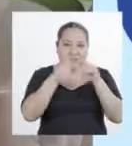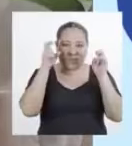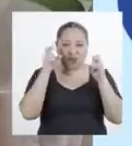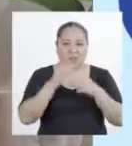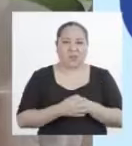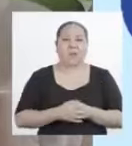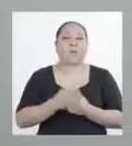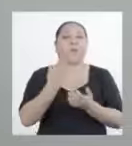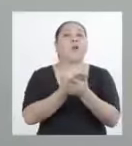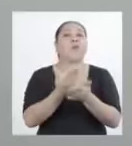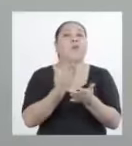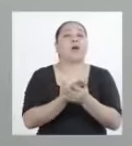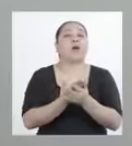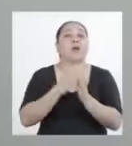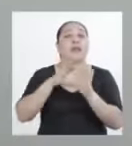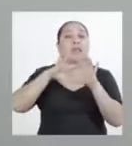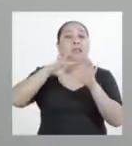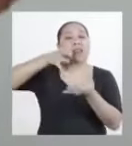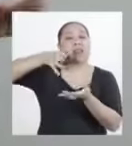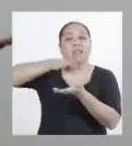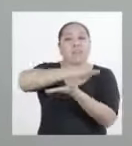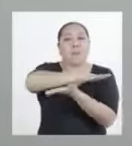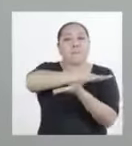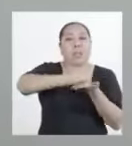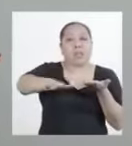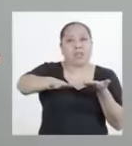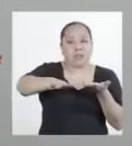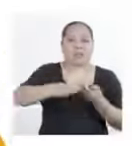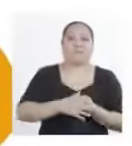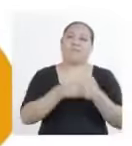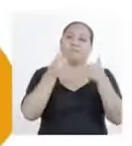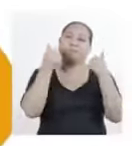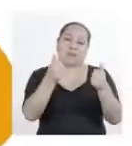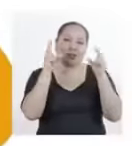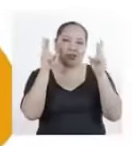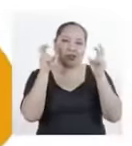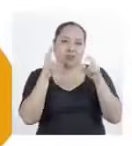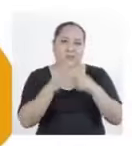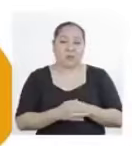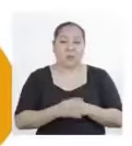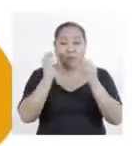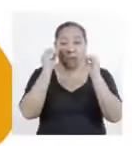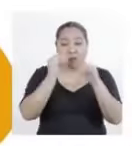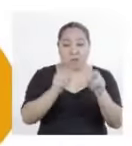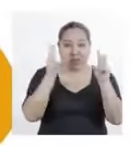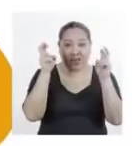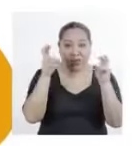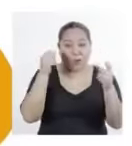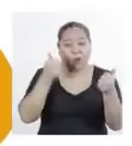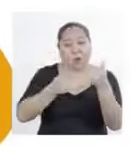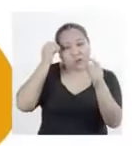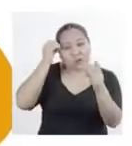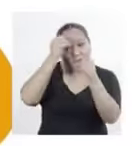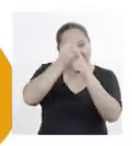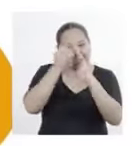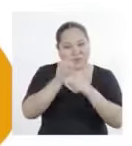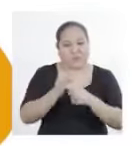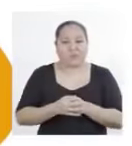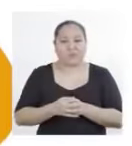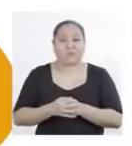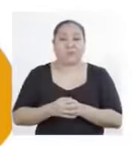comencemos por el título Demostrando que la tierra es plana ¡Buen título! Expresa la temática